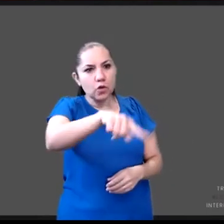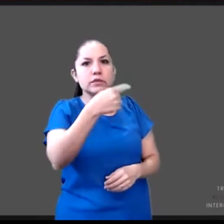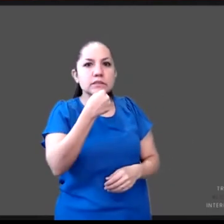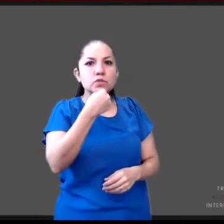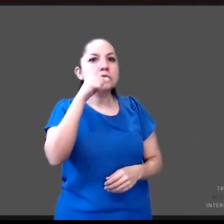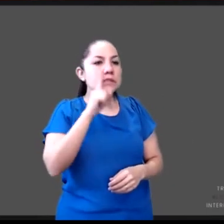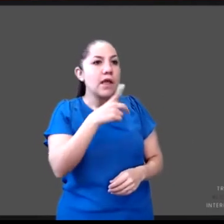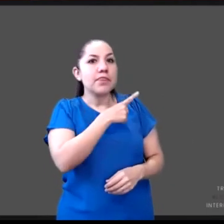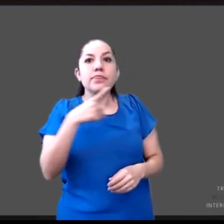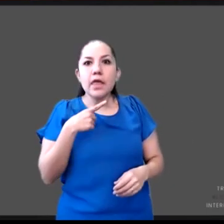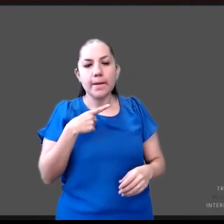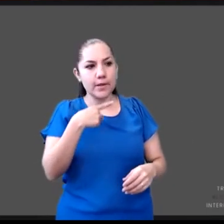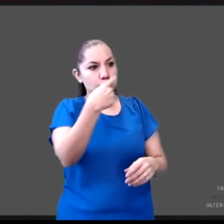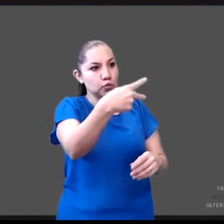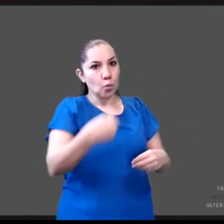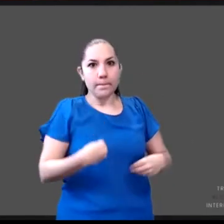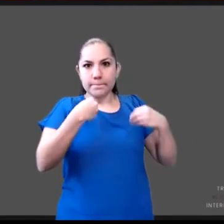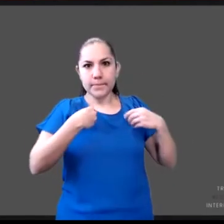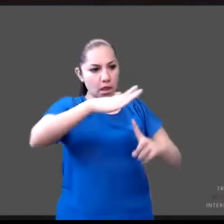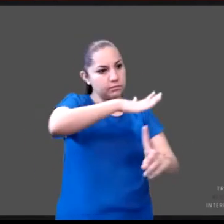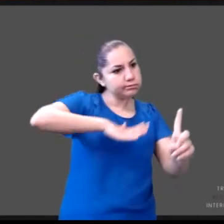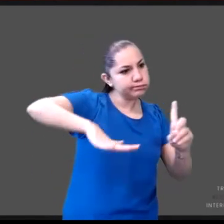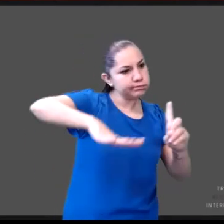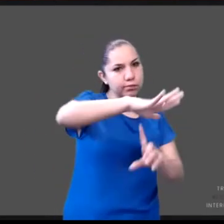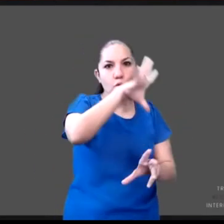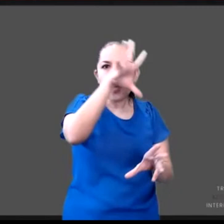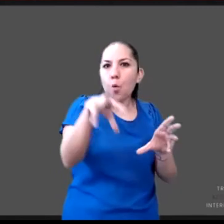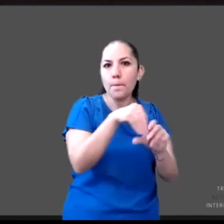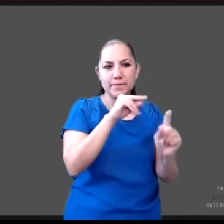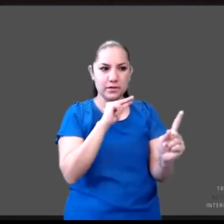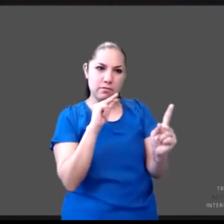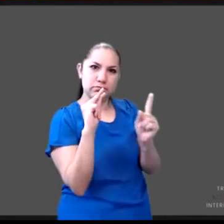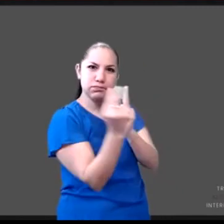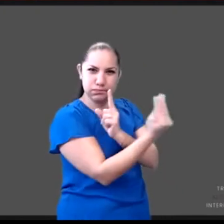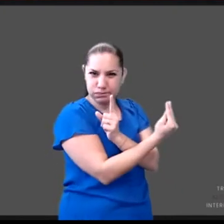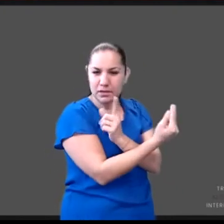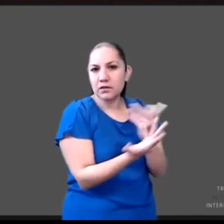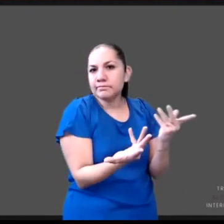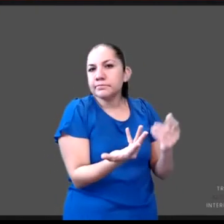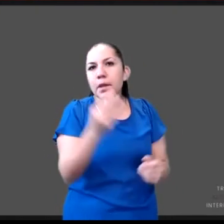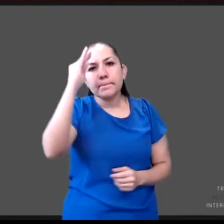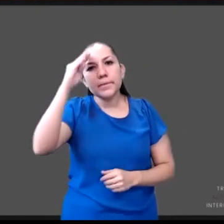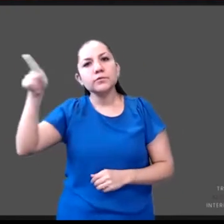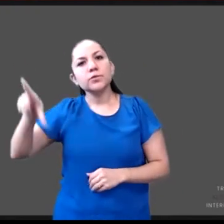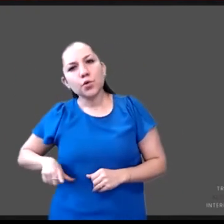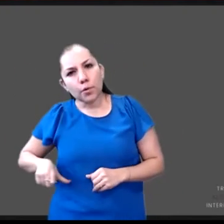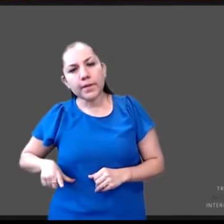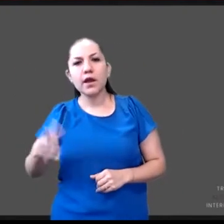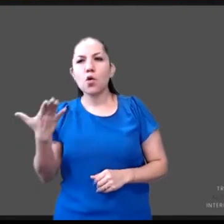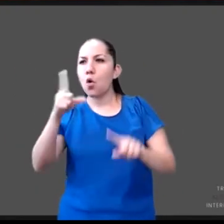categorías sociales que sobre todo desde los gobiernos y la iniciativa privada les vemos como